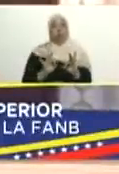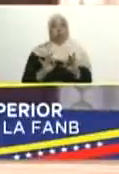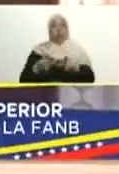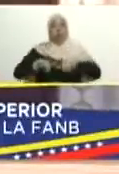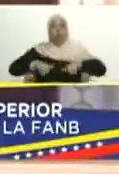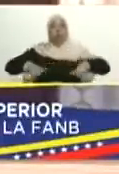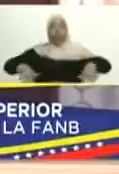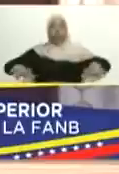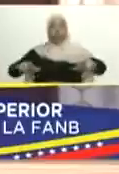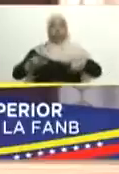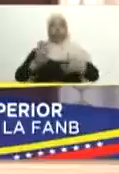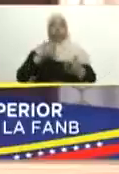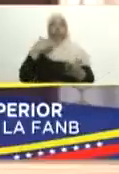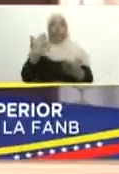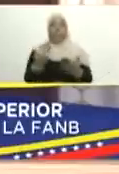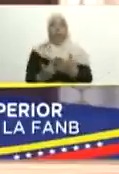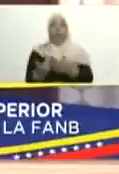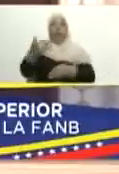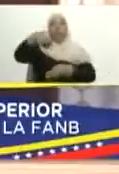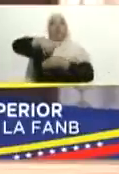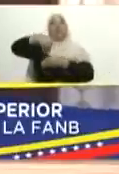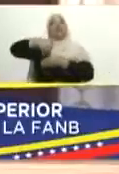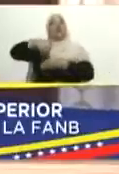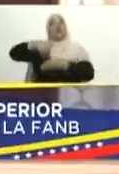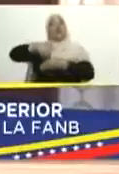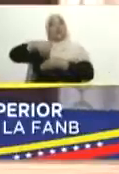un plan república